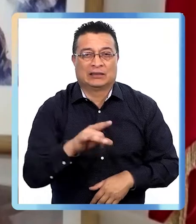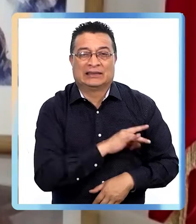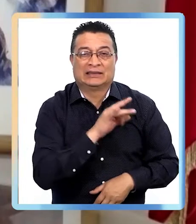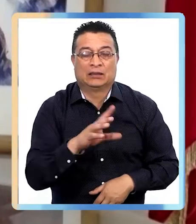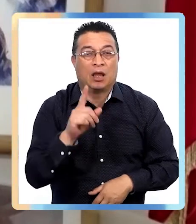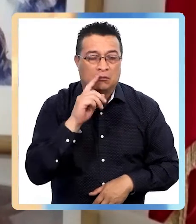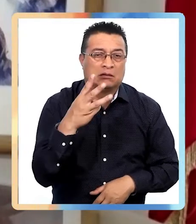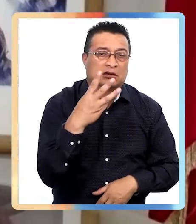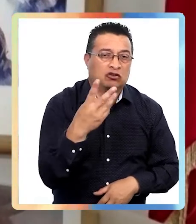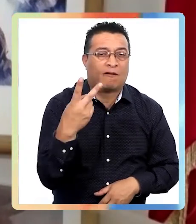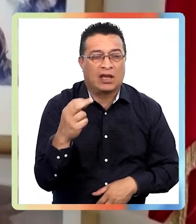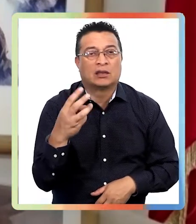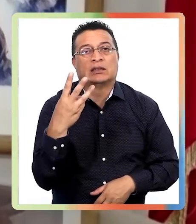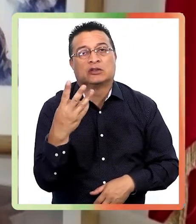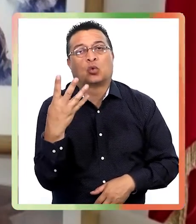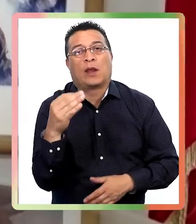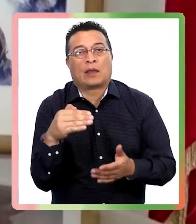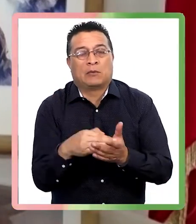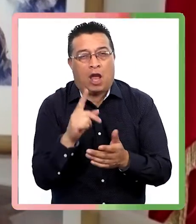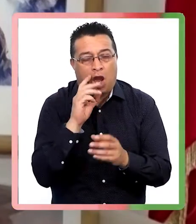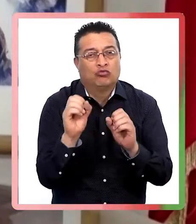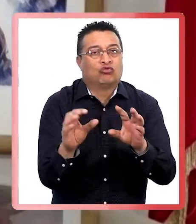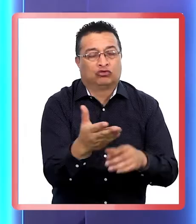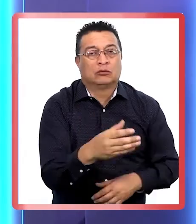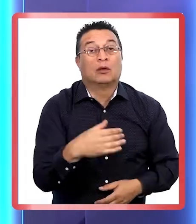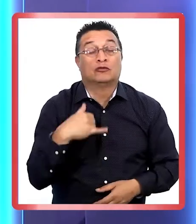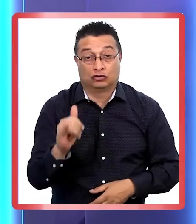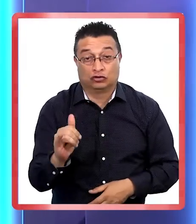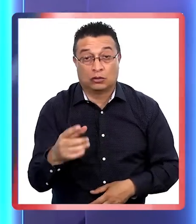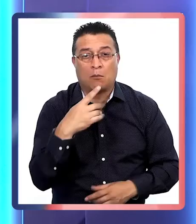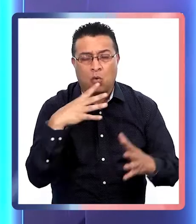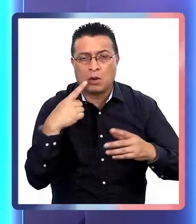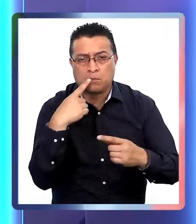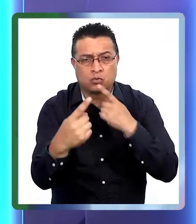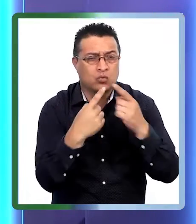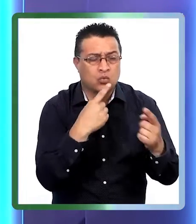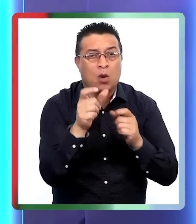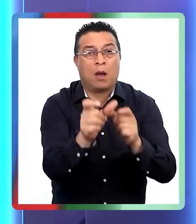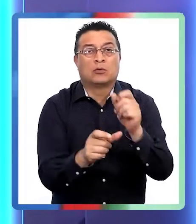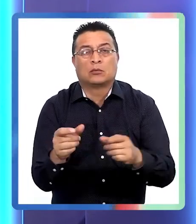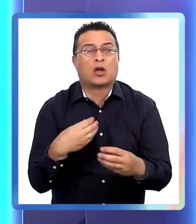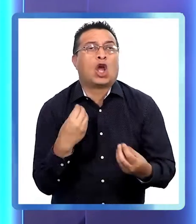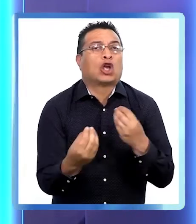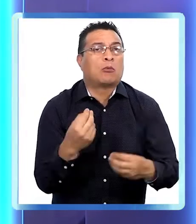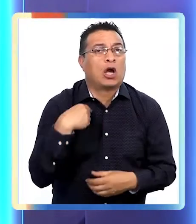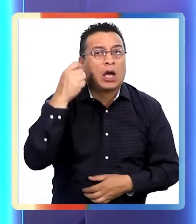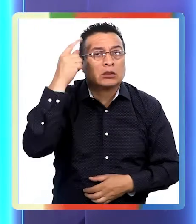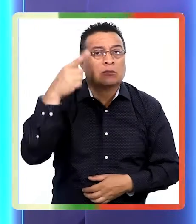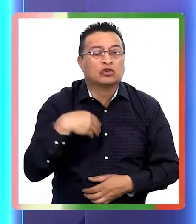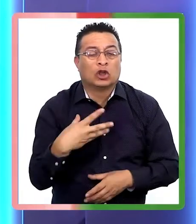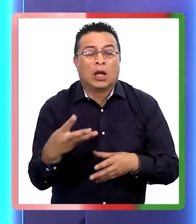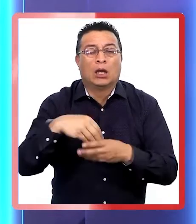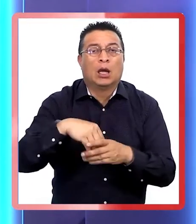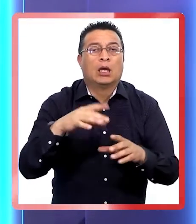Chile, que están en torno a los 320, 340 mil pesos. Desde luego que sí, porque nos llegaron muchas preguntas de personas que nos decían, ¿y cómo saber si